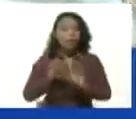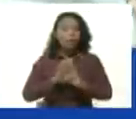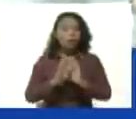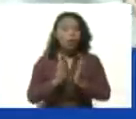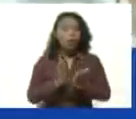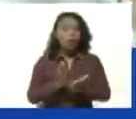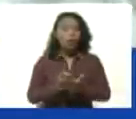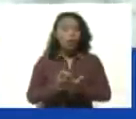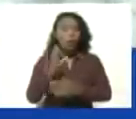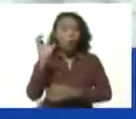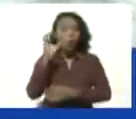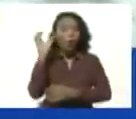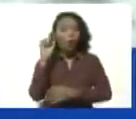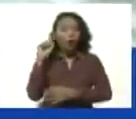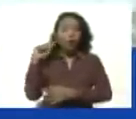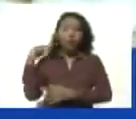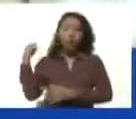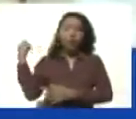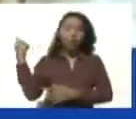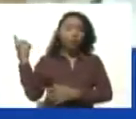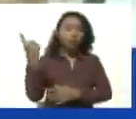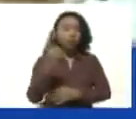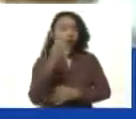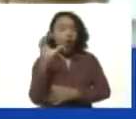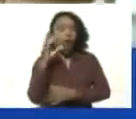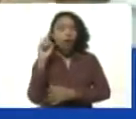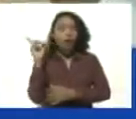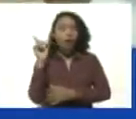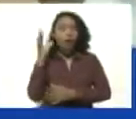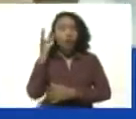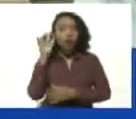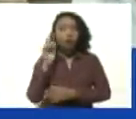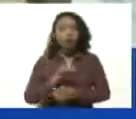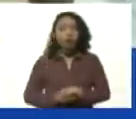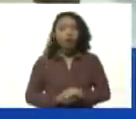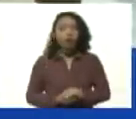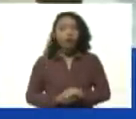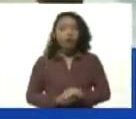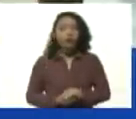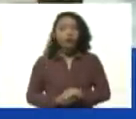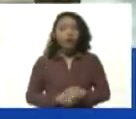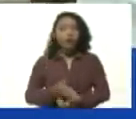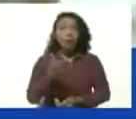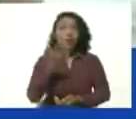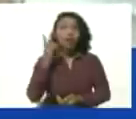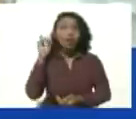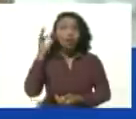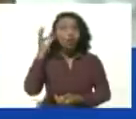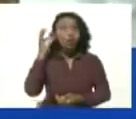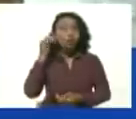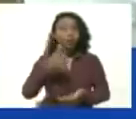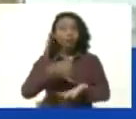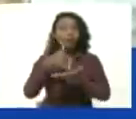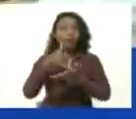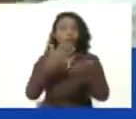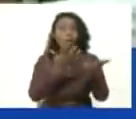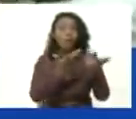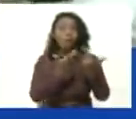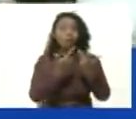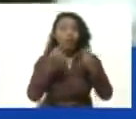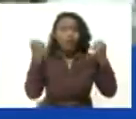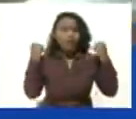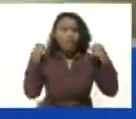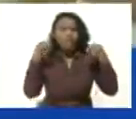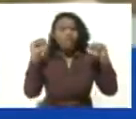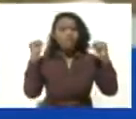y de Colombia en la Vuelta a Colombia. Una proeza, Lilibet. Una proeza, una muchacha, bueno, todo lo que me cuenta, los